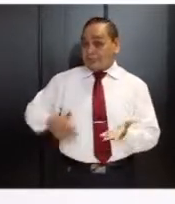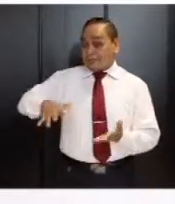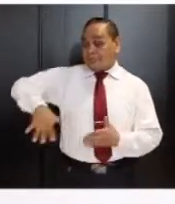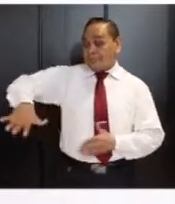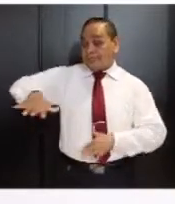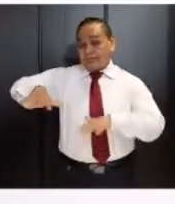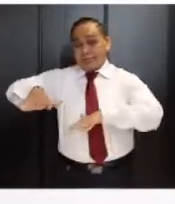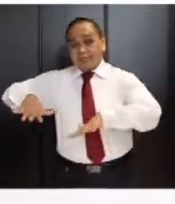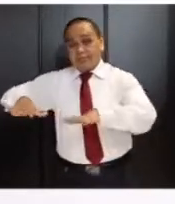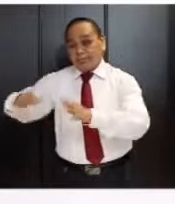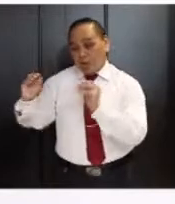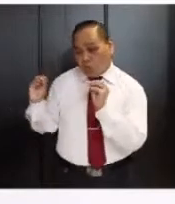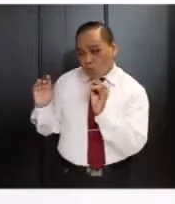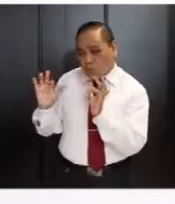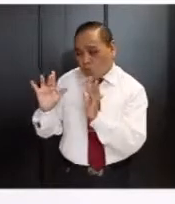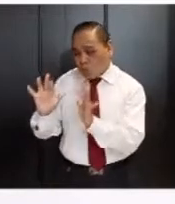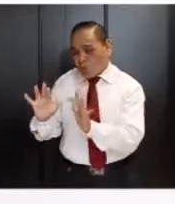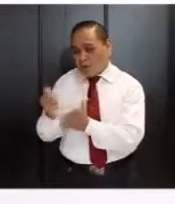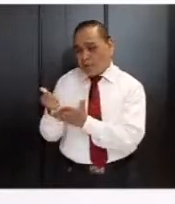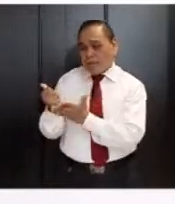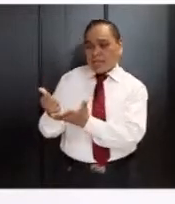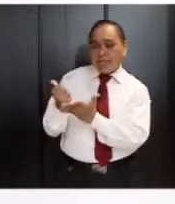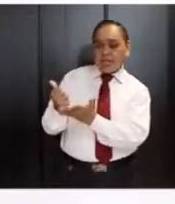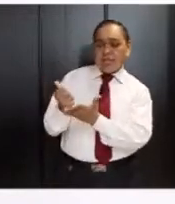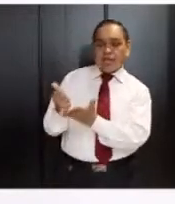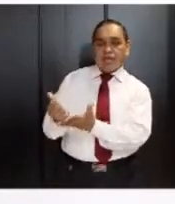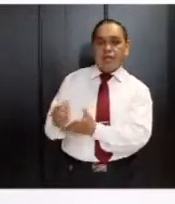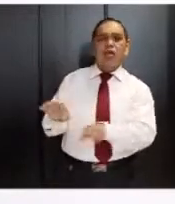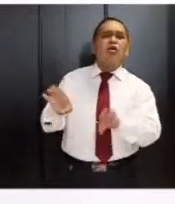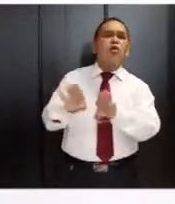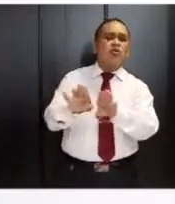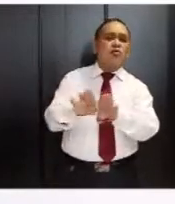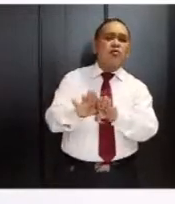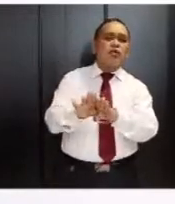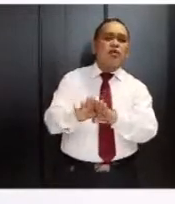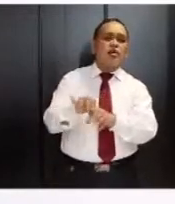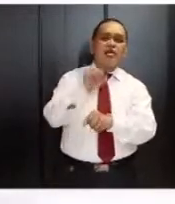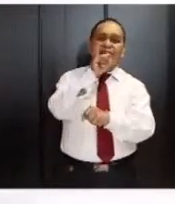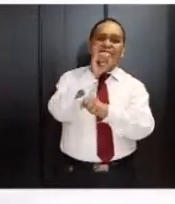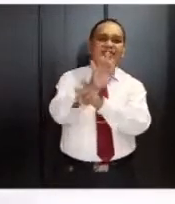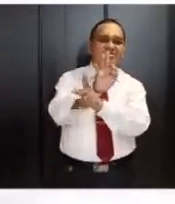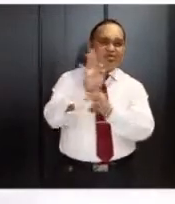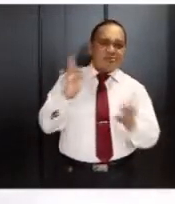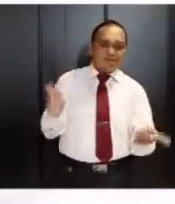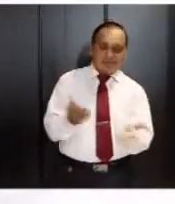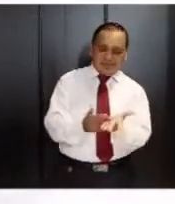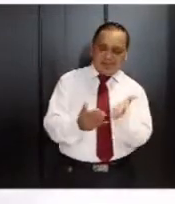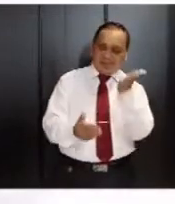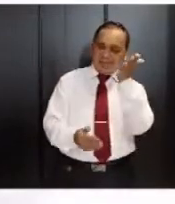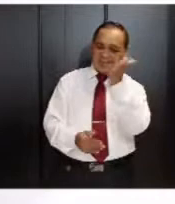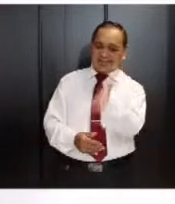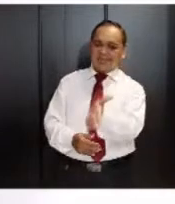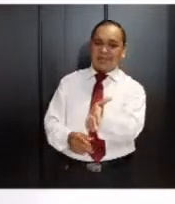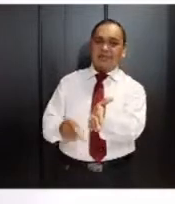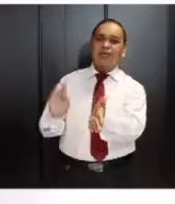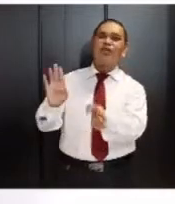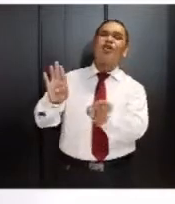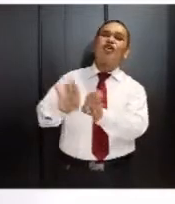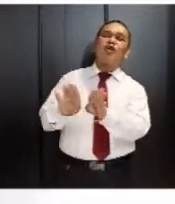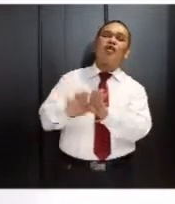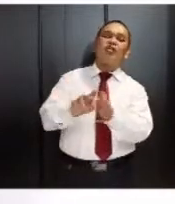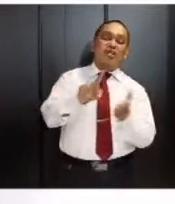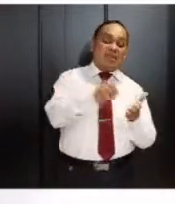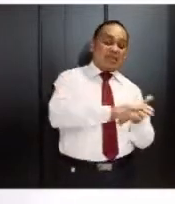colonos, diciéndoles que les están ayudando recabando su información, pero esta la usan con fines electorales